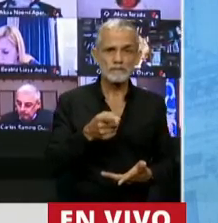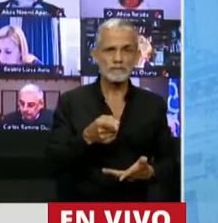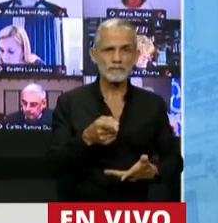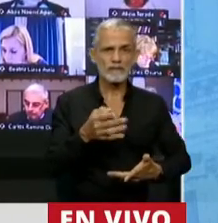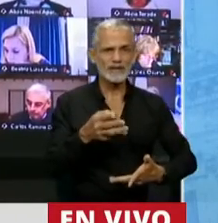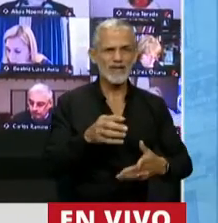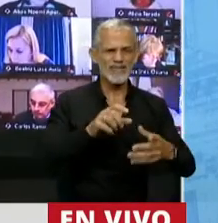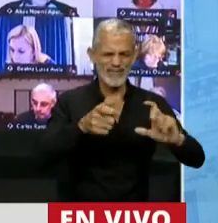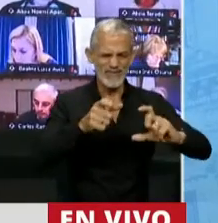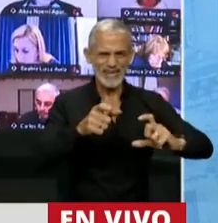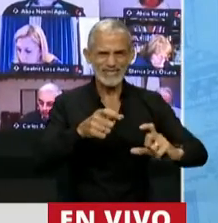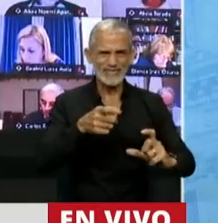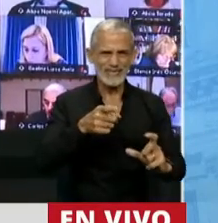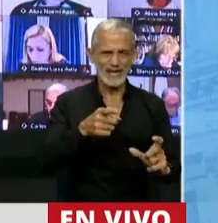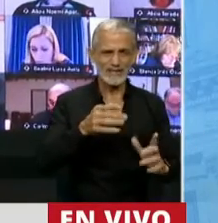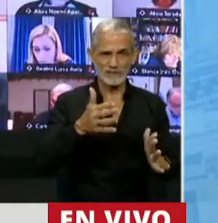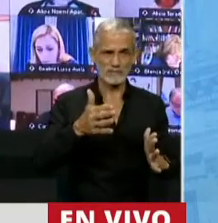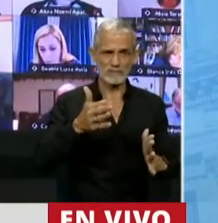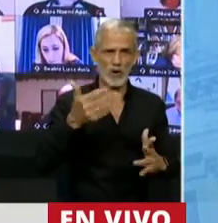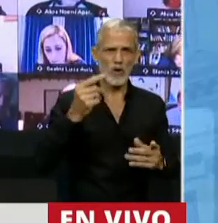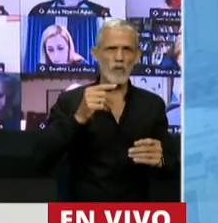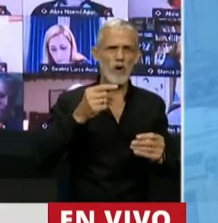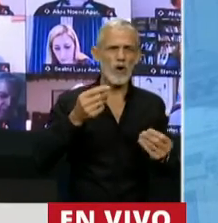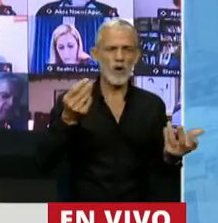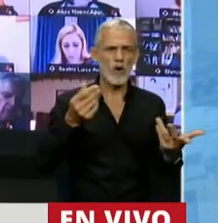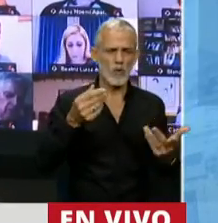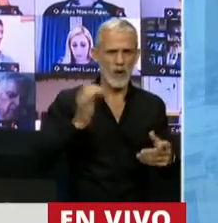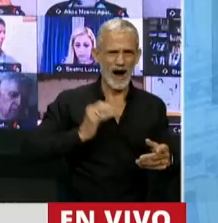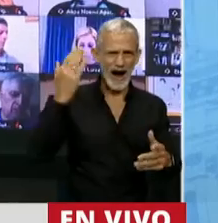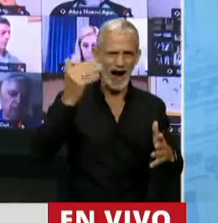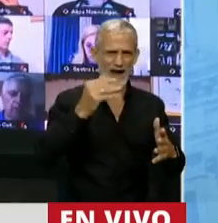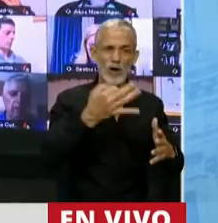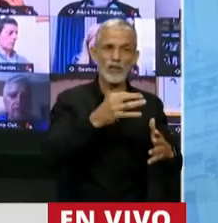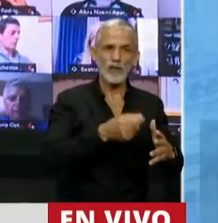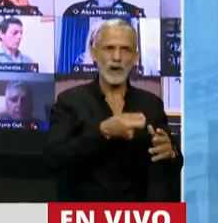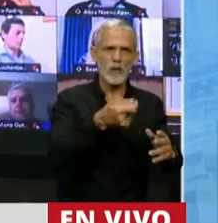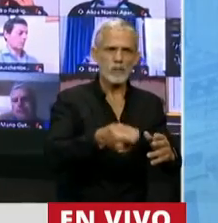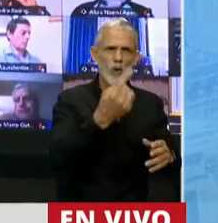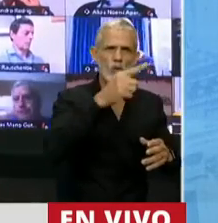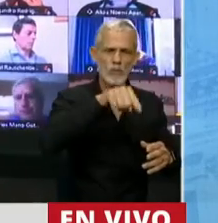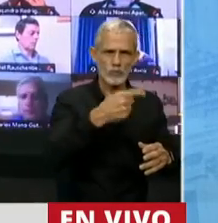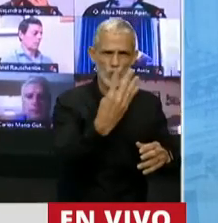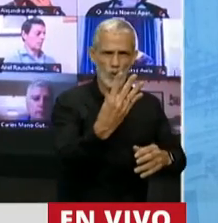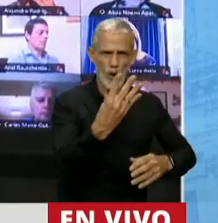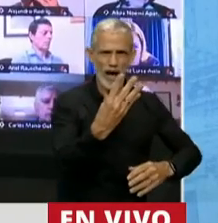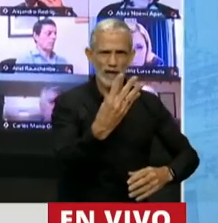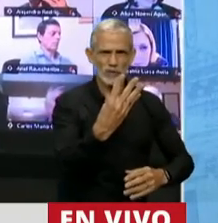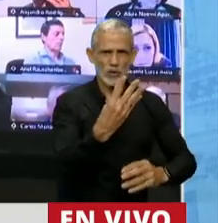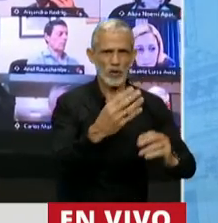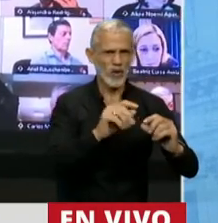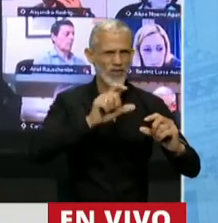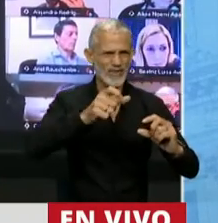Esas diferencias en el ROM de esos años, entre lo que debería haber sido el 1.4 con